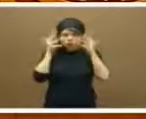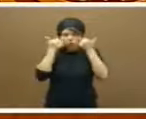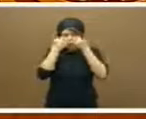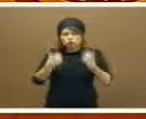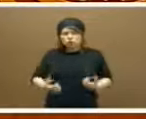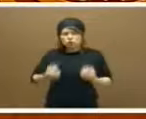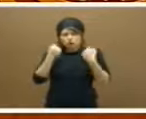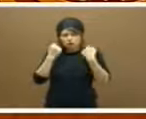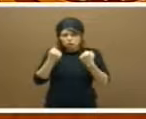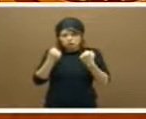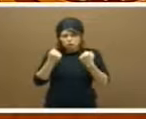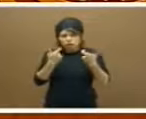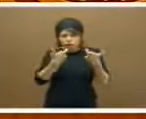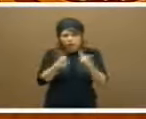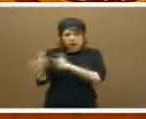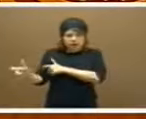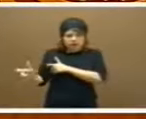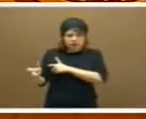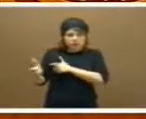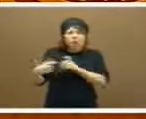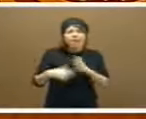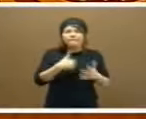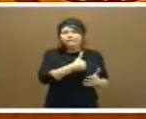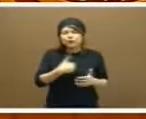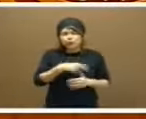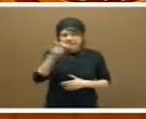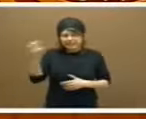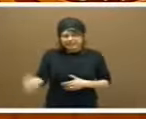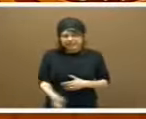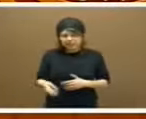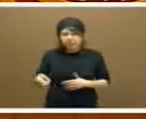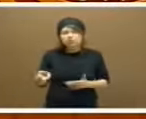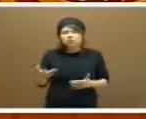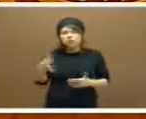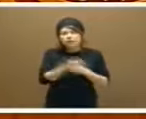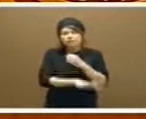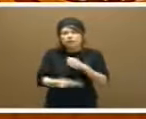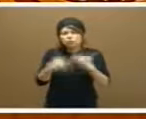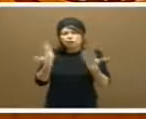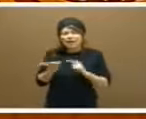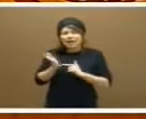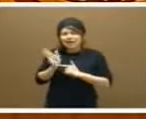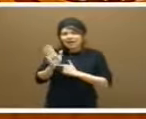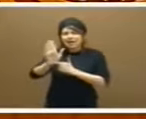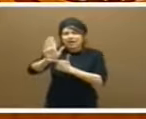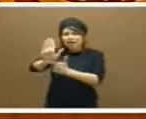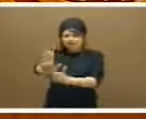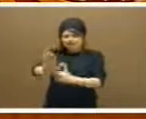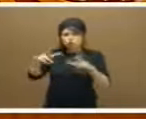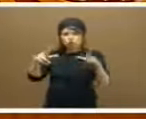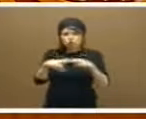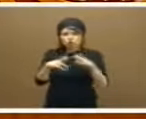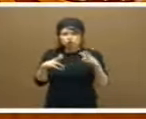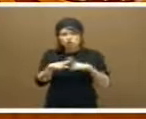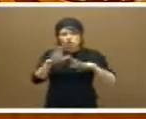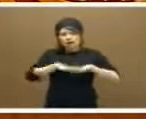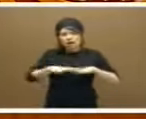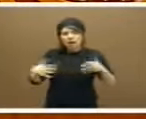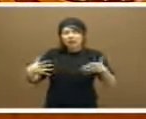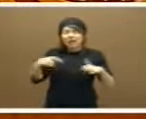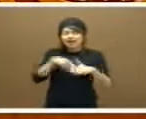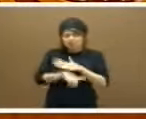de área y establece una serie de funciones que fundamentalmente es la de la representación de la sociedad para que participe